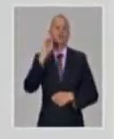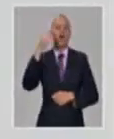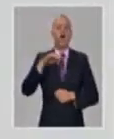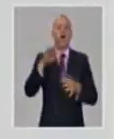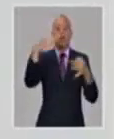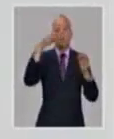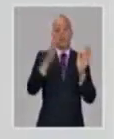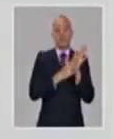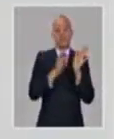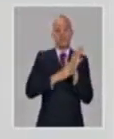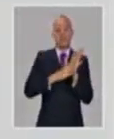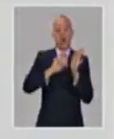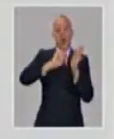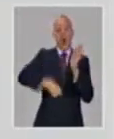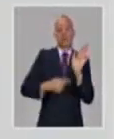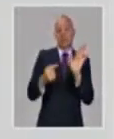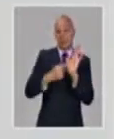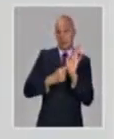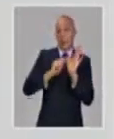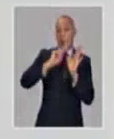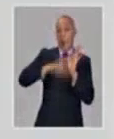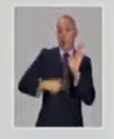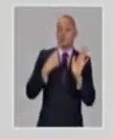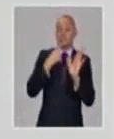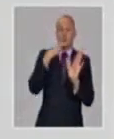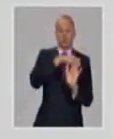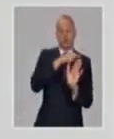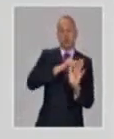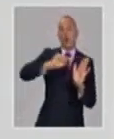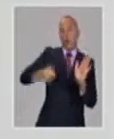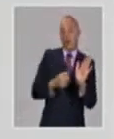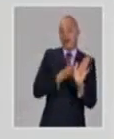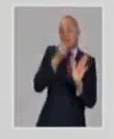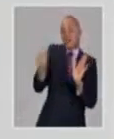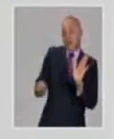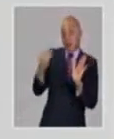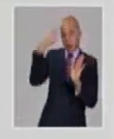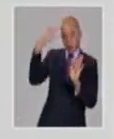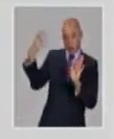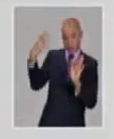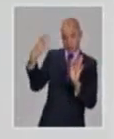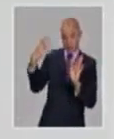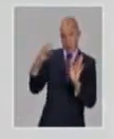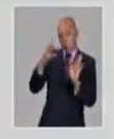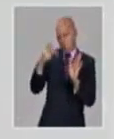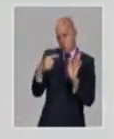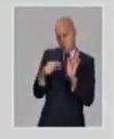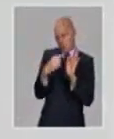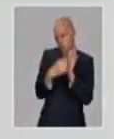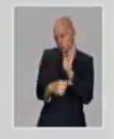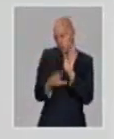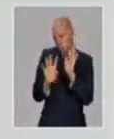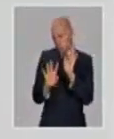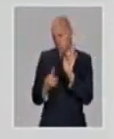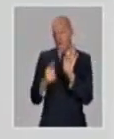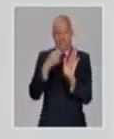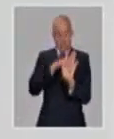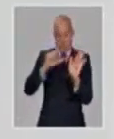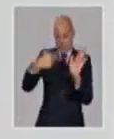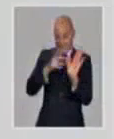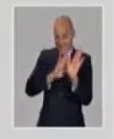el compromiso que tiene como encargo estatal, como contrato, puede entonces sacrificar un